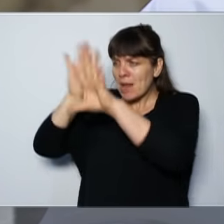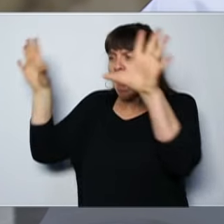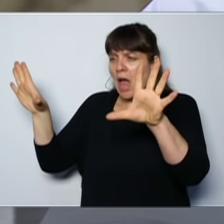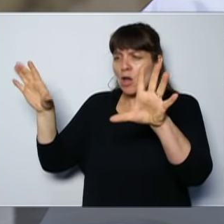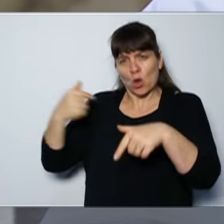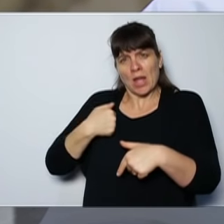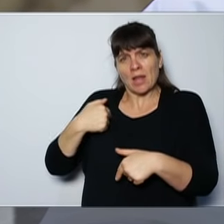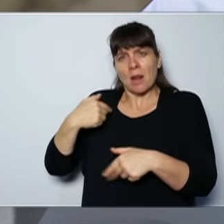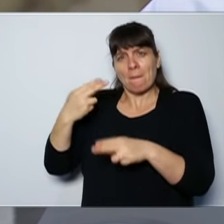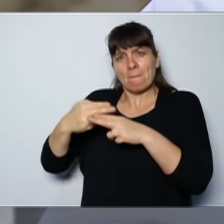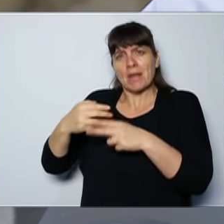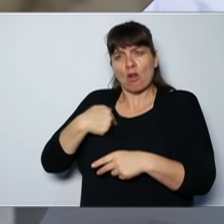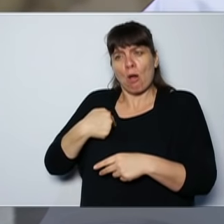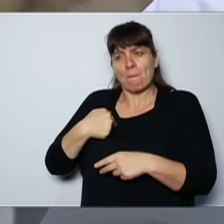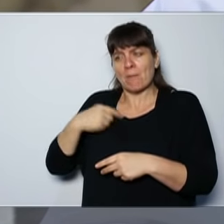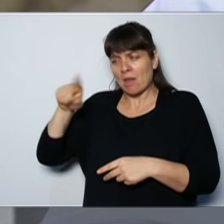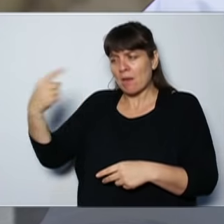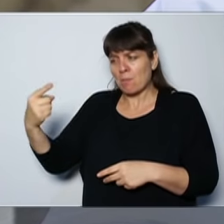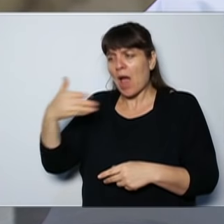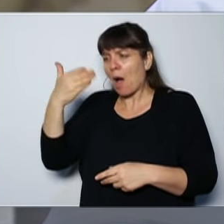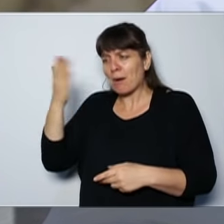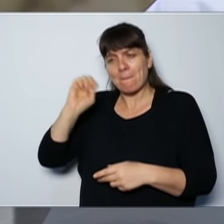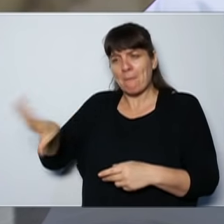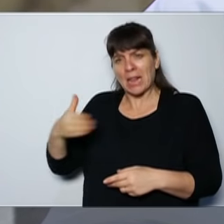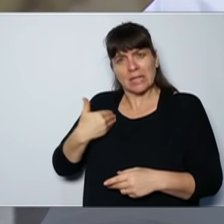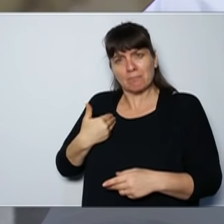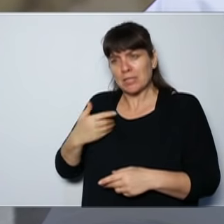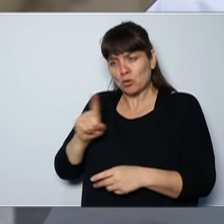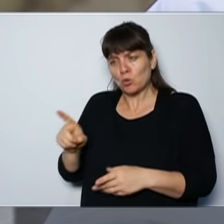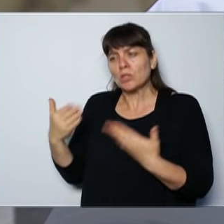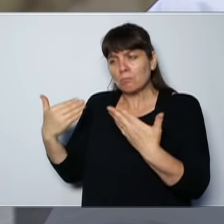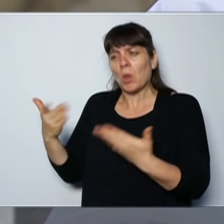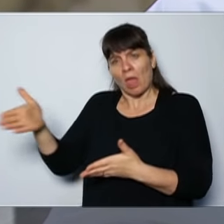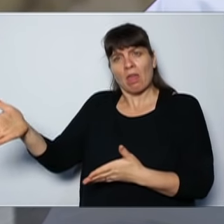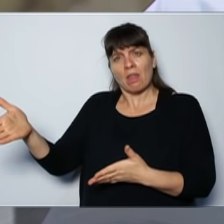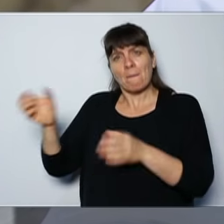milagro en mi nombre y luego andar hablando mal de mí.